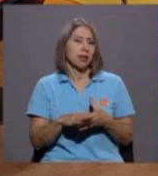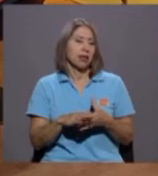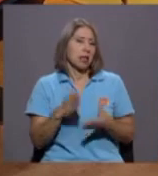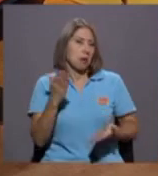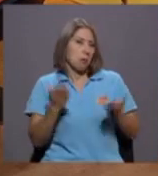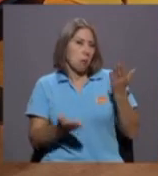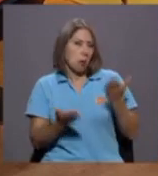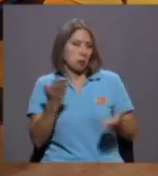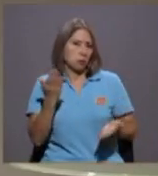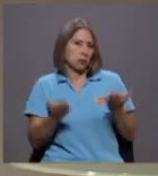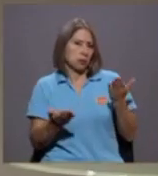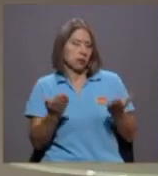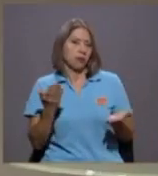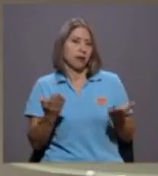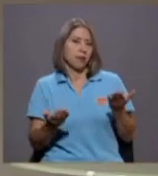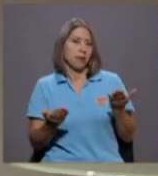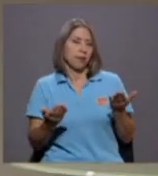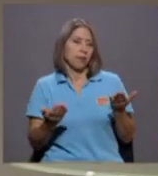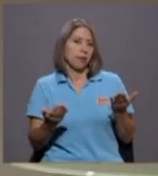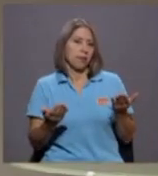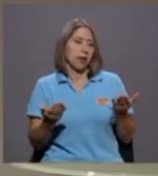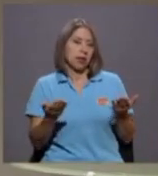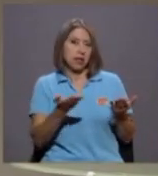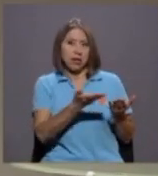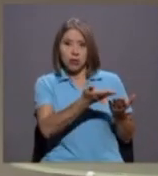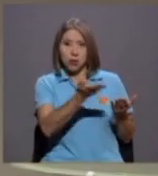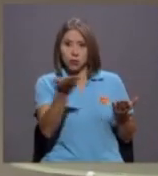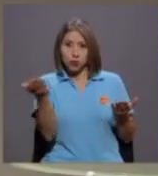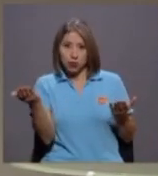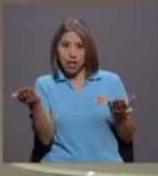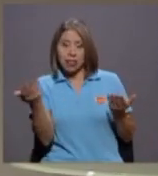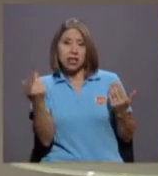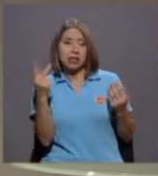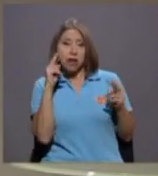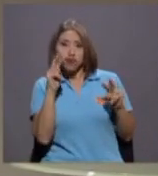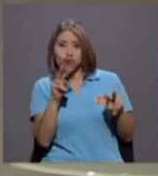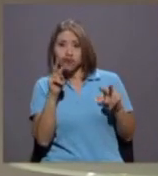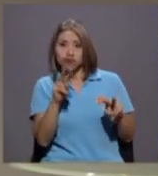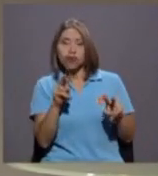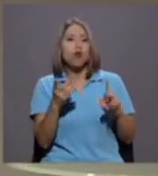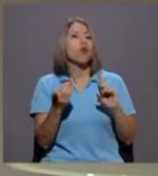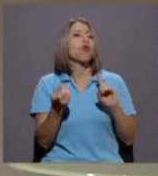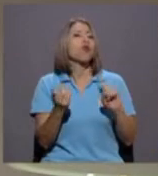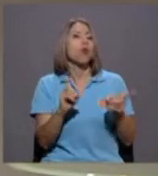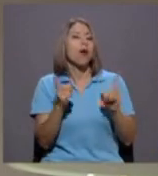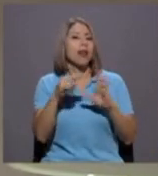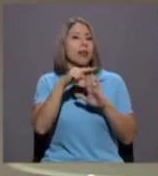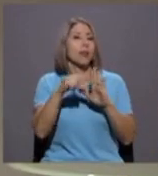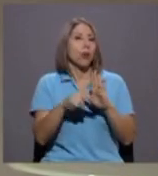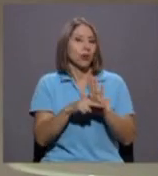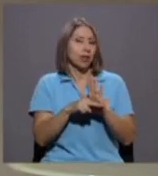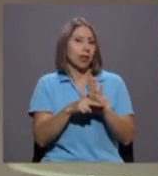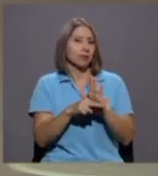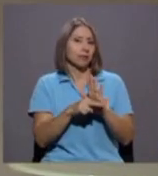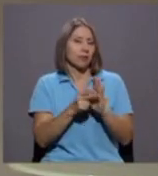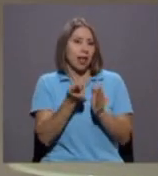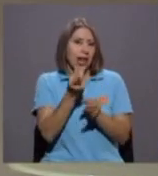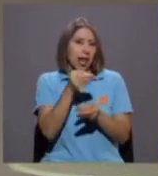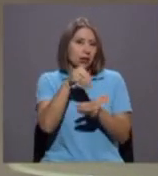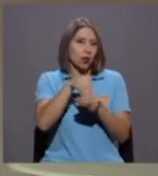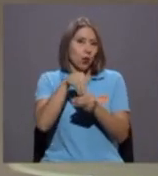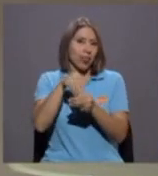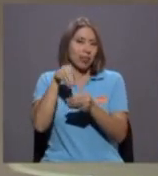posiblemente los que han seguido, ¿qué notas se sacaron las cuentas del Estado en